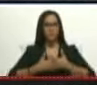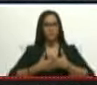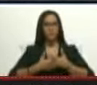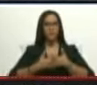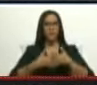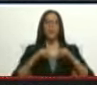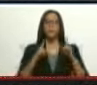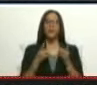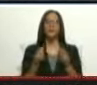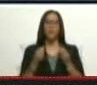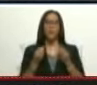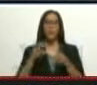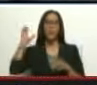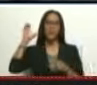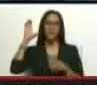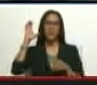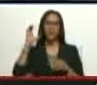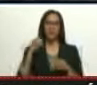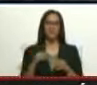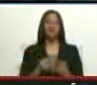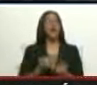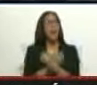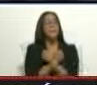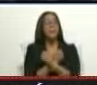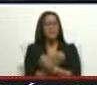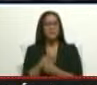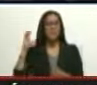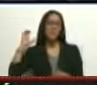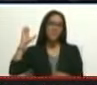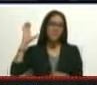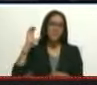pero muy patriota, amante de Venezuela,